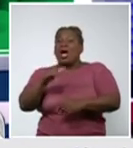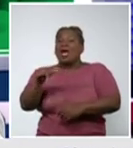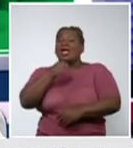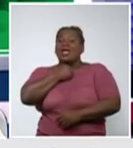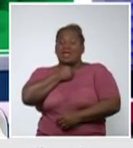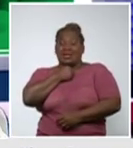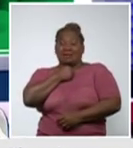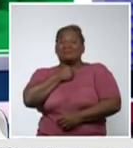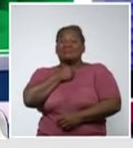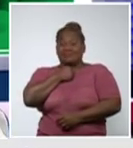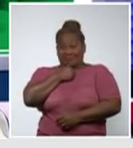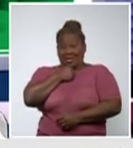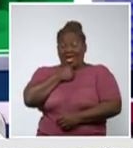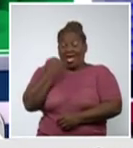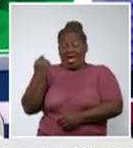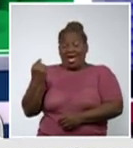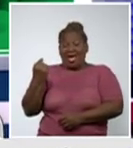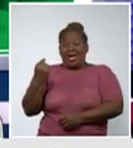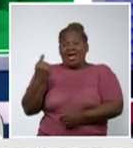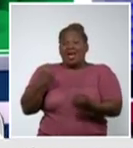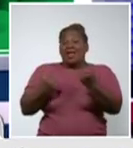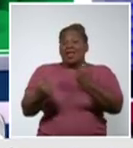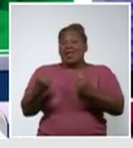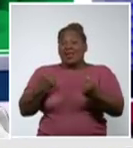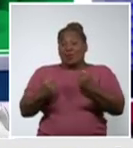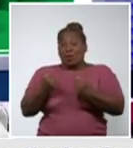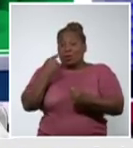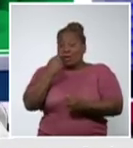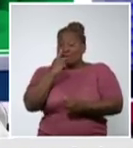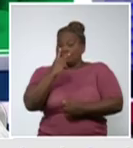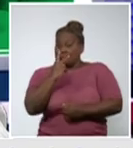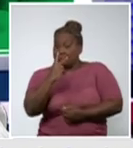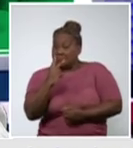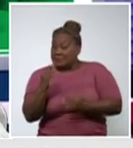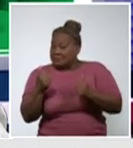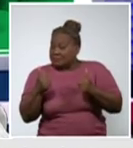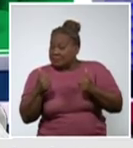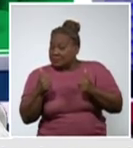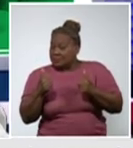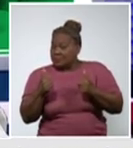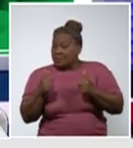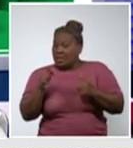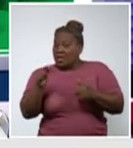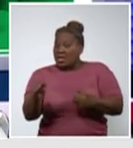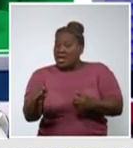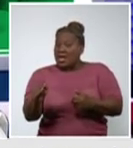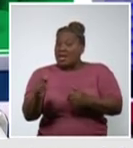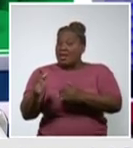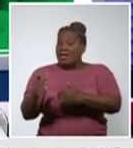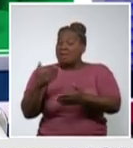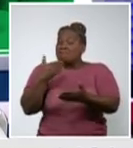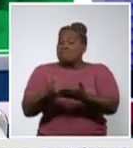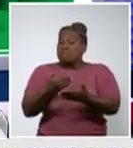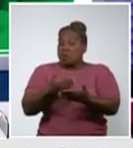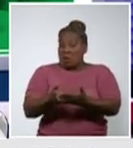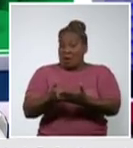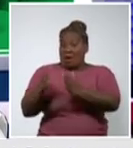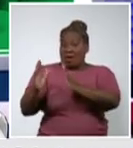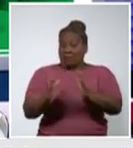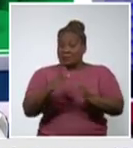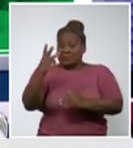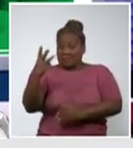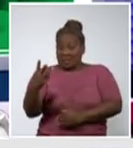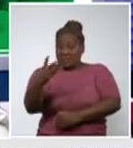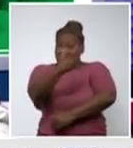cosas que se tiene muy de cerca, muy en detalle, en el ensayo clínico y en la fase 3 más, son las